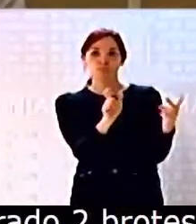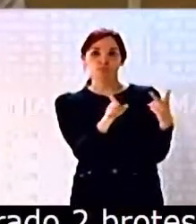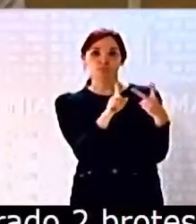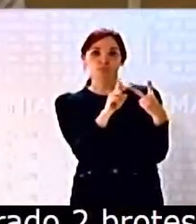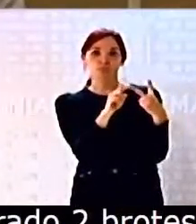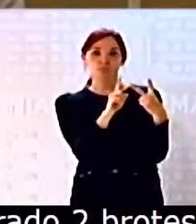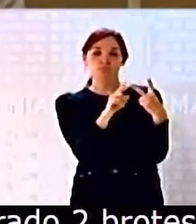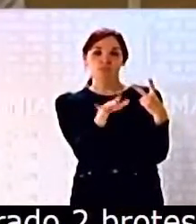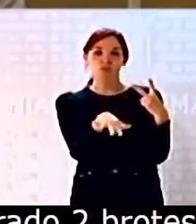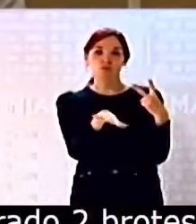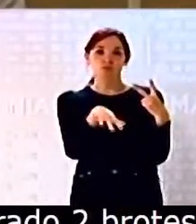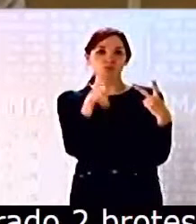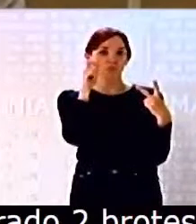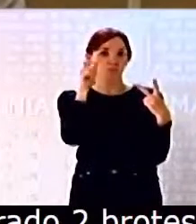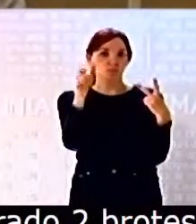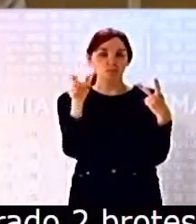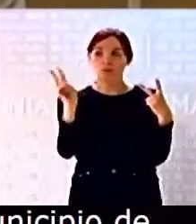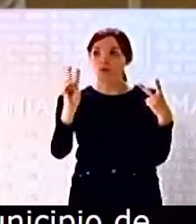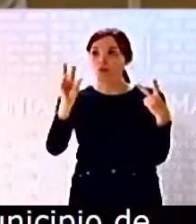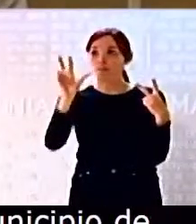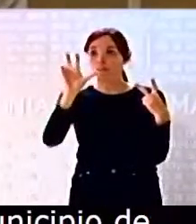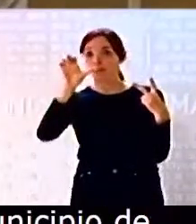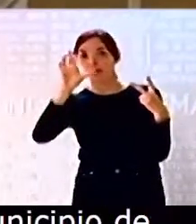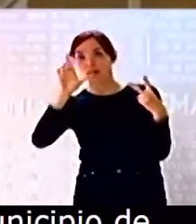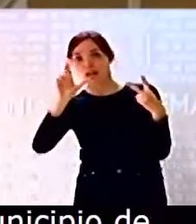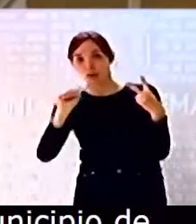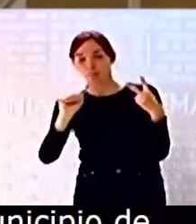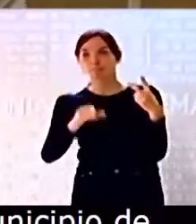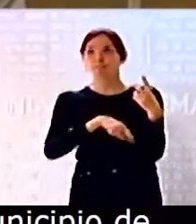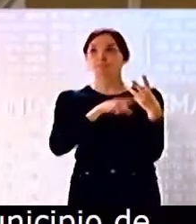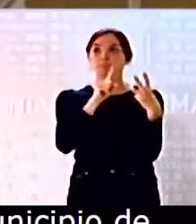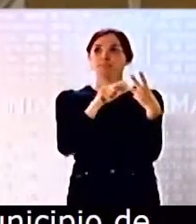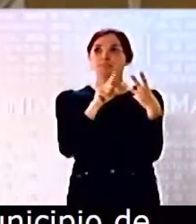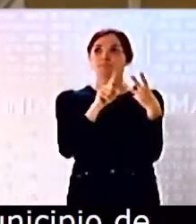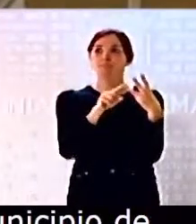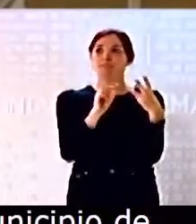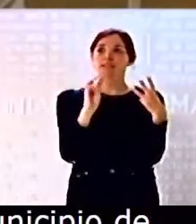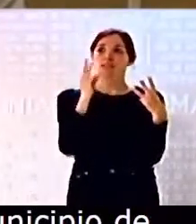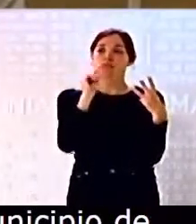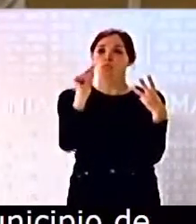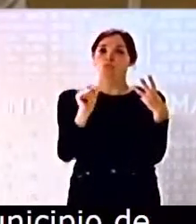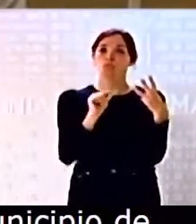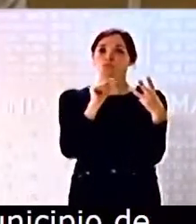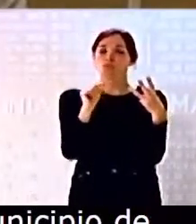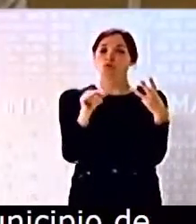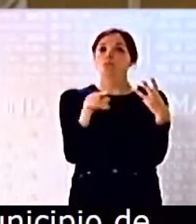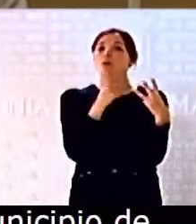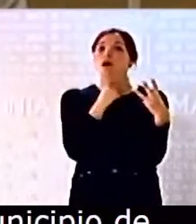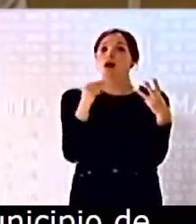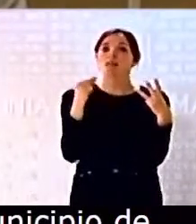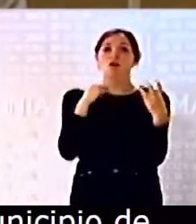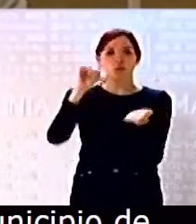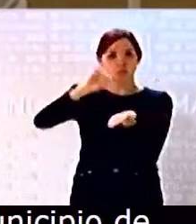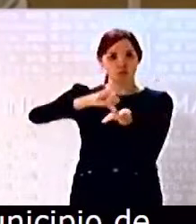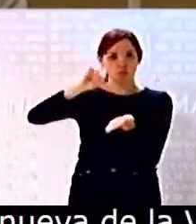otro es en el municipio de Villanueva de la Vera, un tercero que es en Badajoz